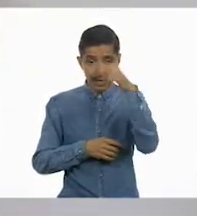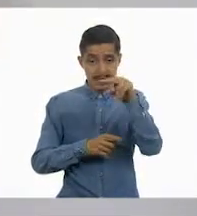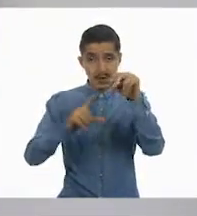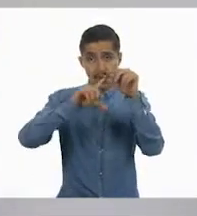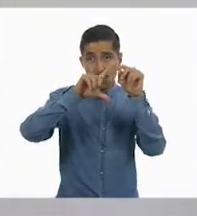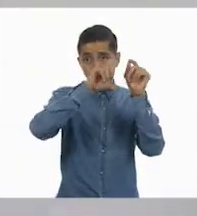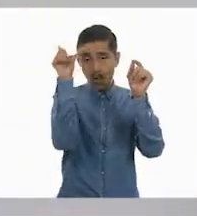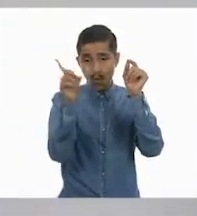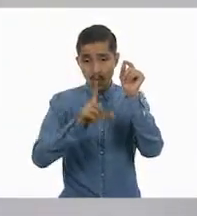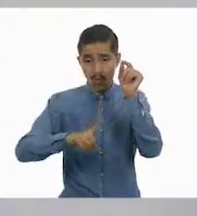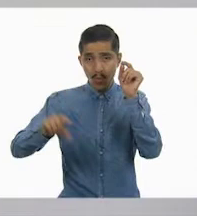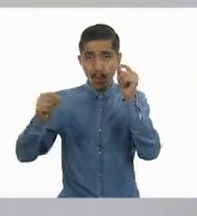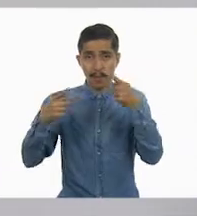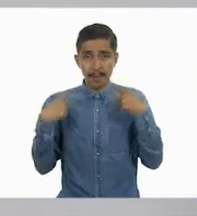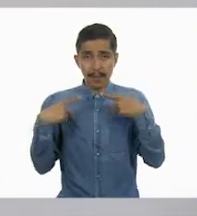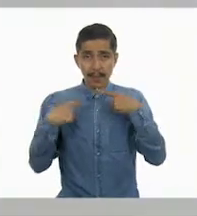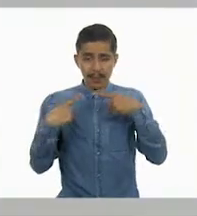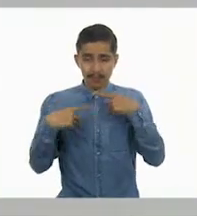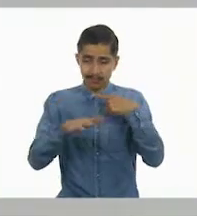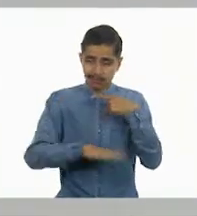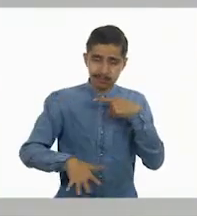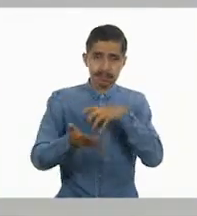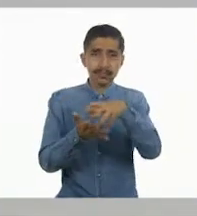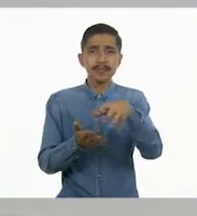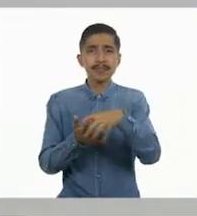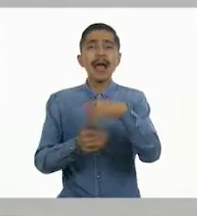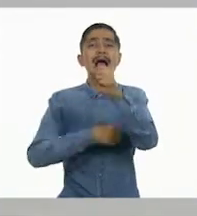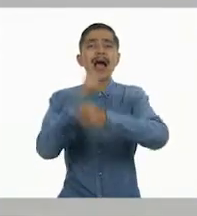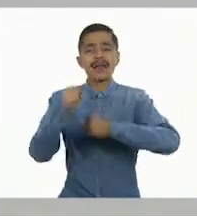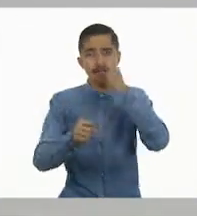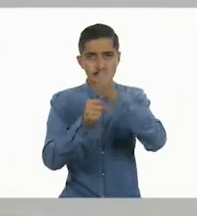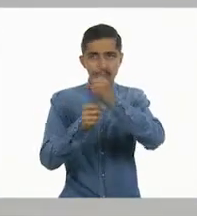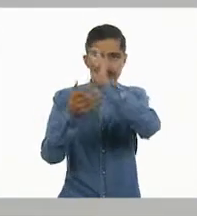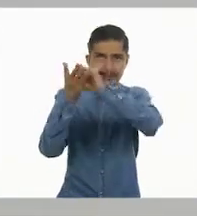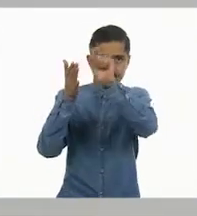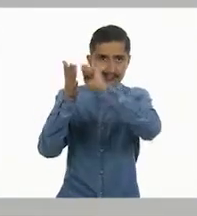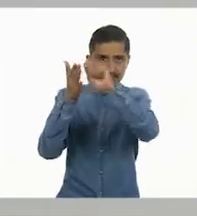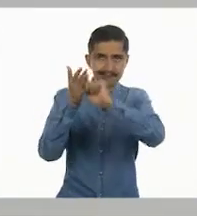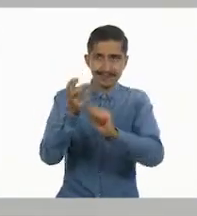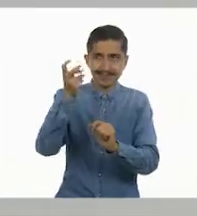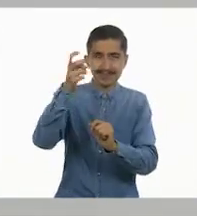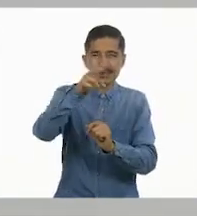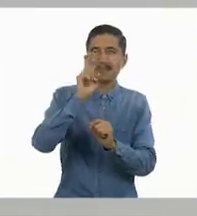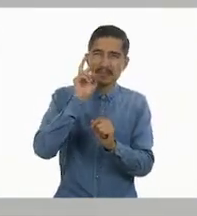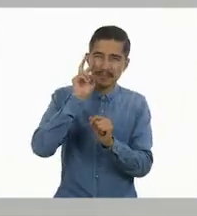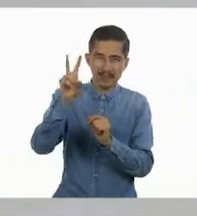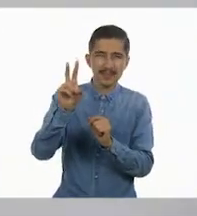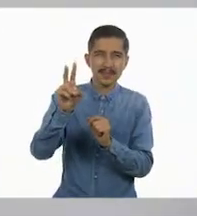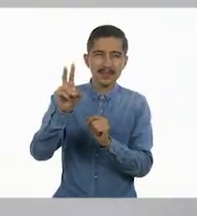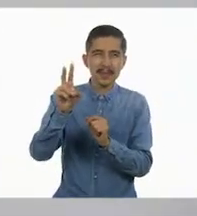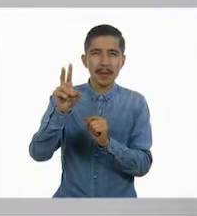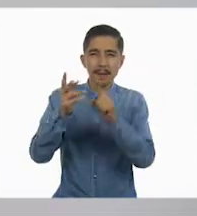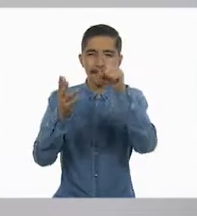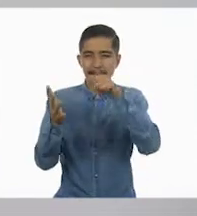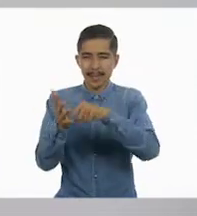México. Aquí vamos a poner el año. Habíamos visto en la gráfica que teníamos